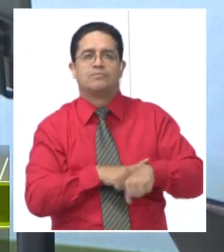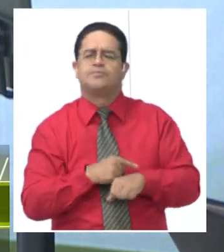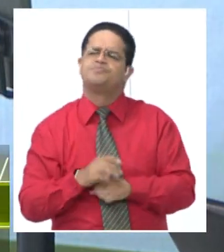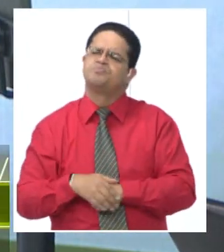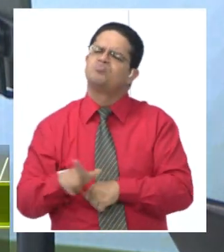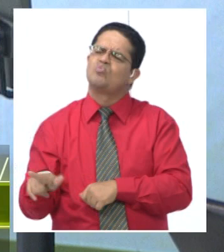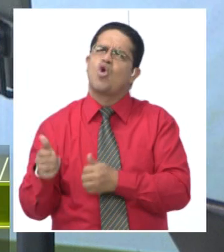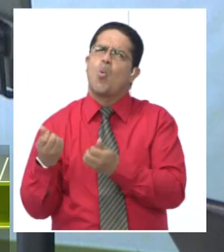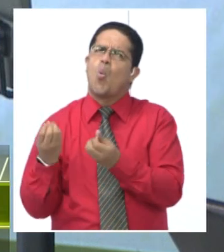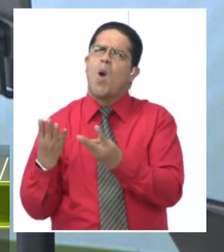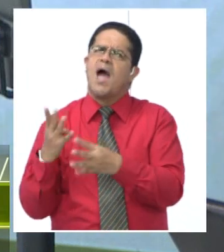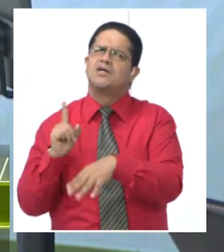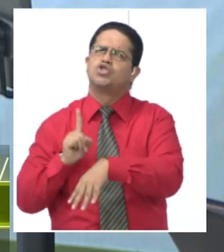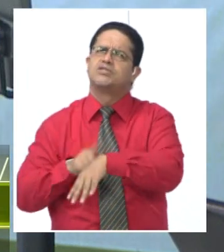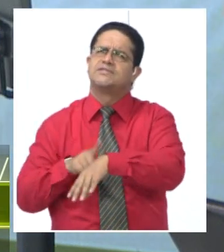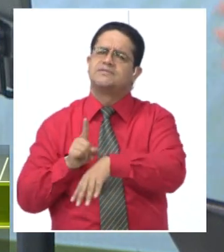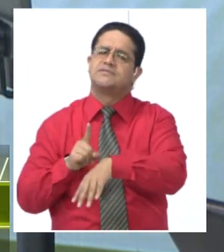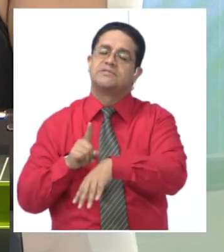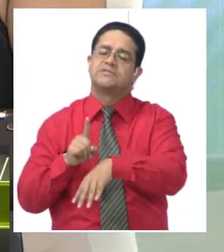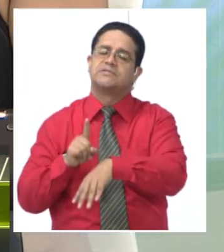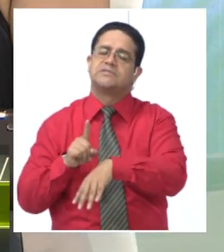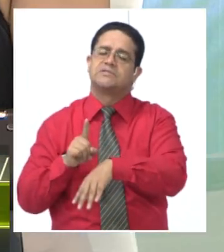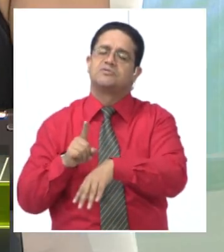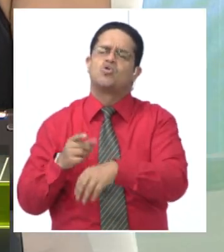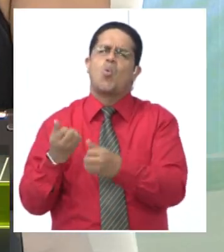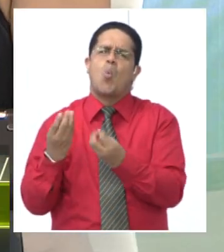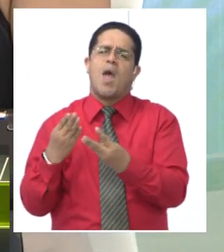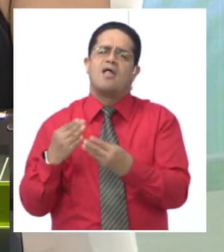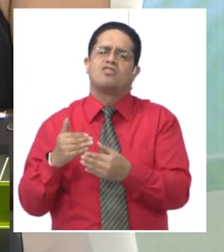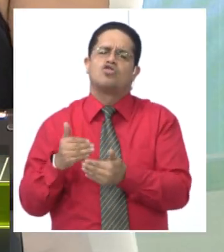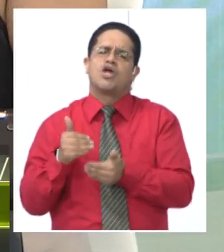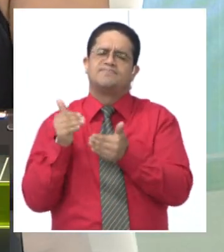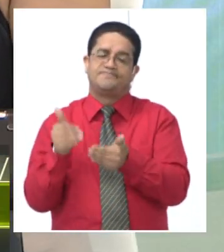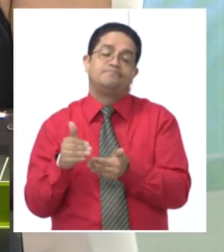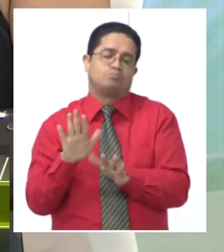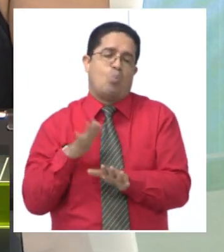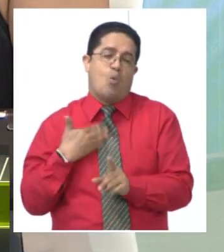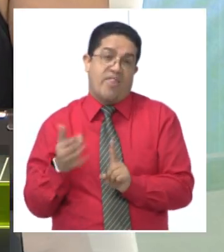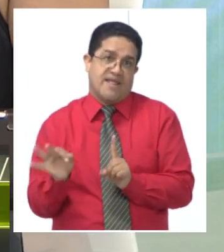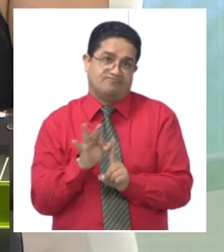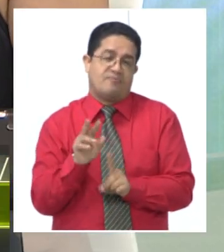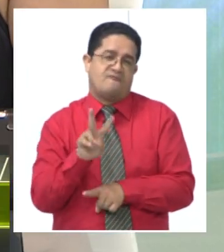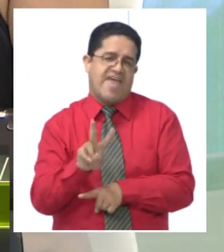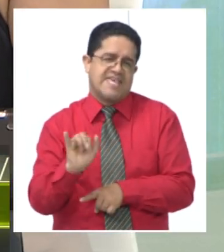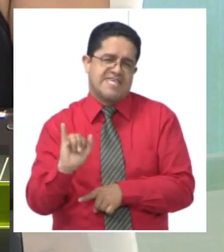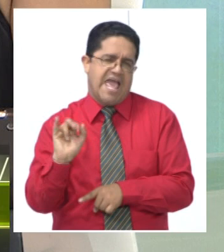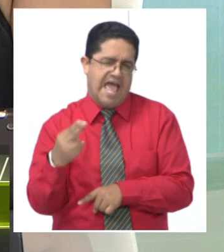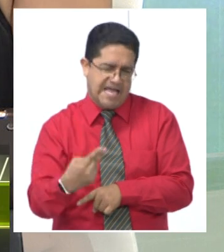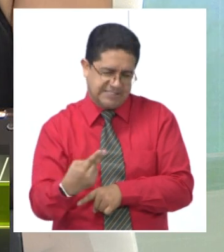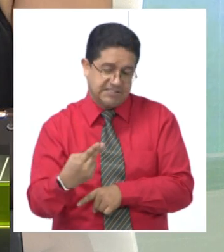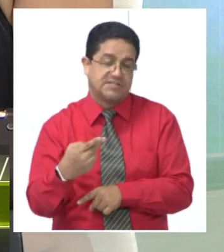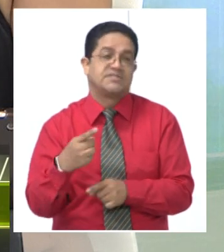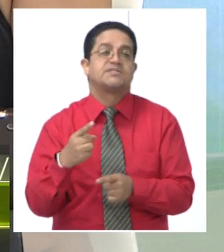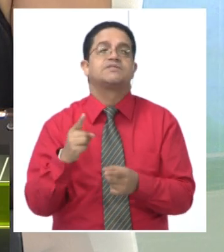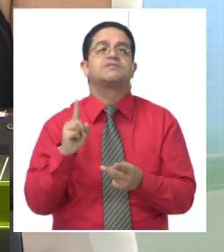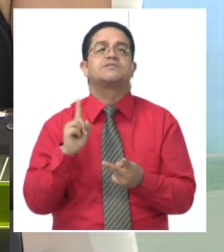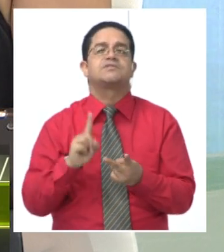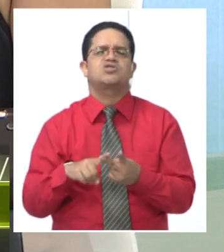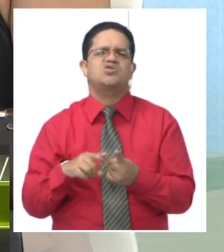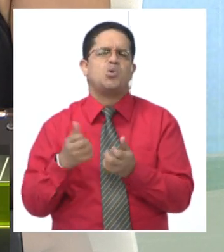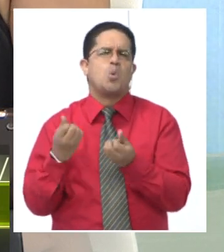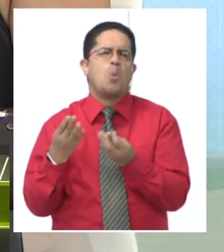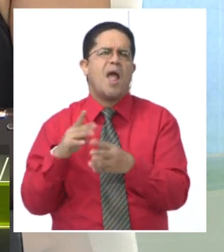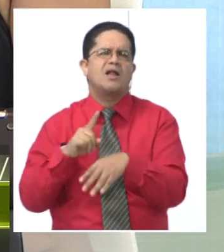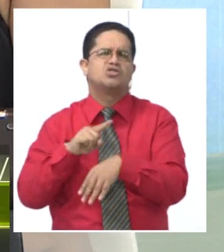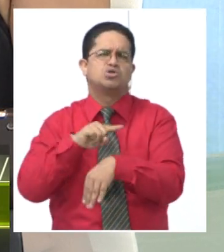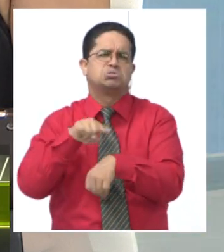Pues, estamos hablando de cáncer de cuello uterino, pero ya que hablamos que el VIH puede afectar directamente y también La progresión. la producción del cáncer